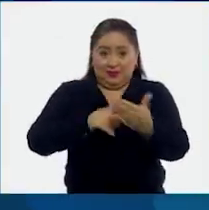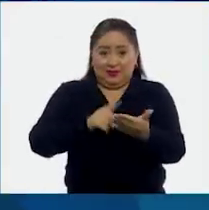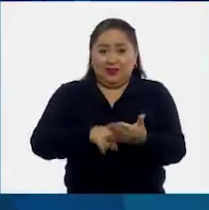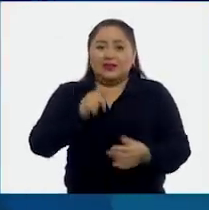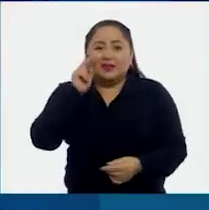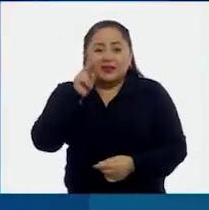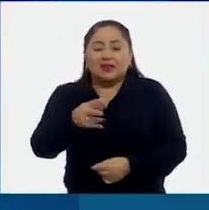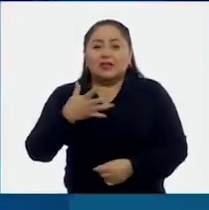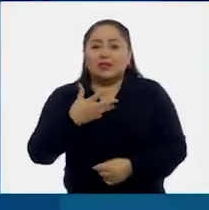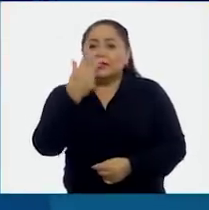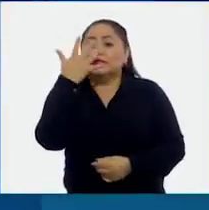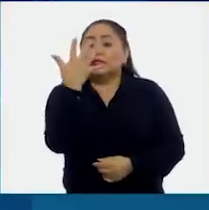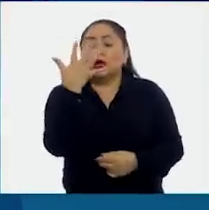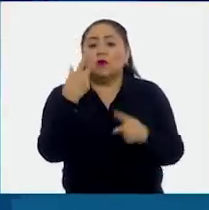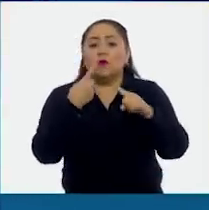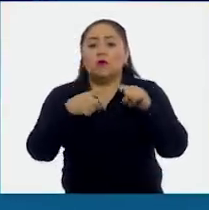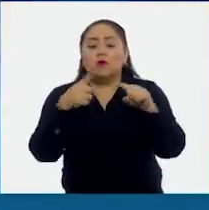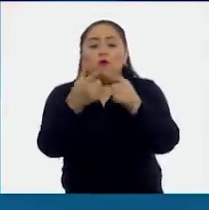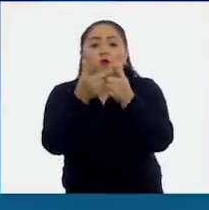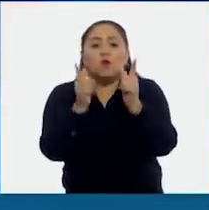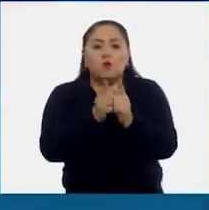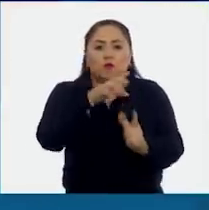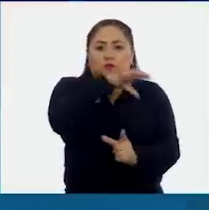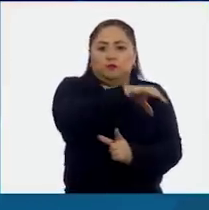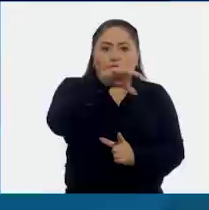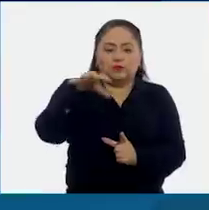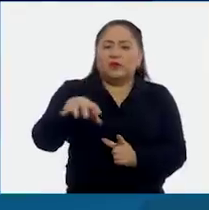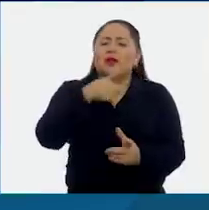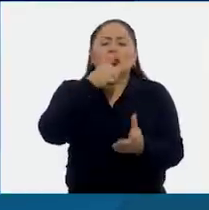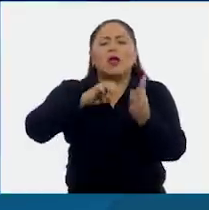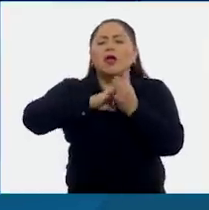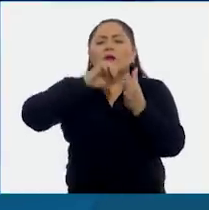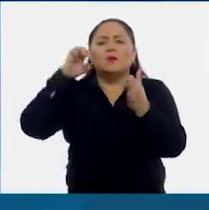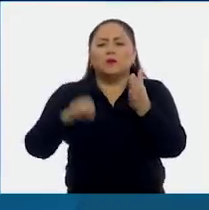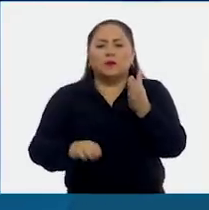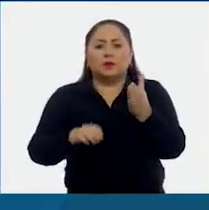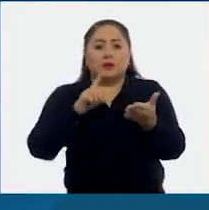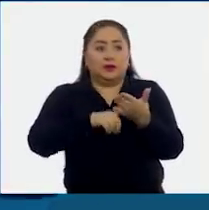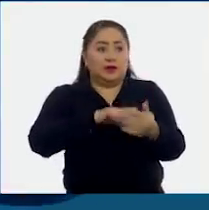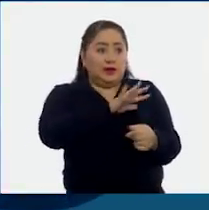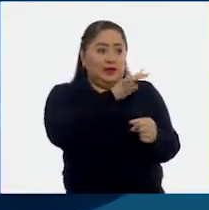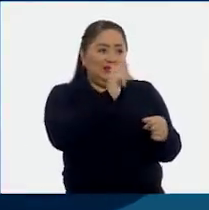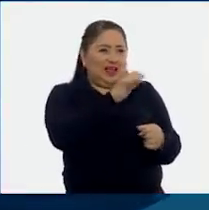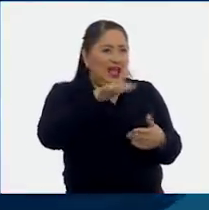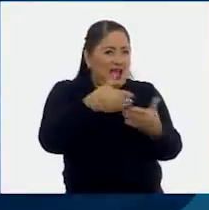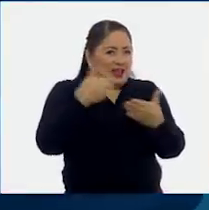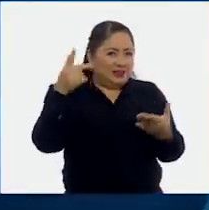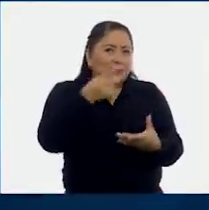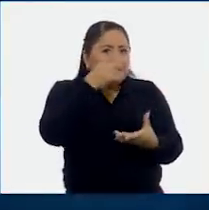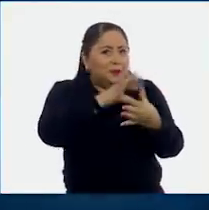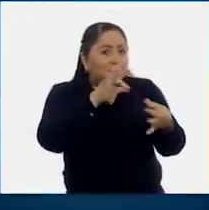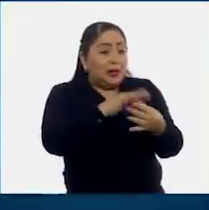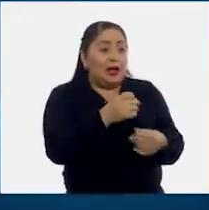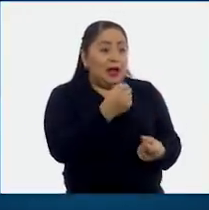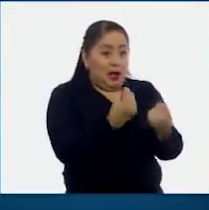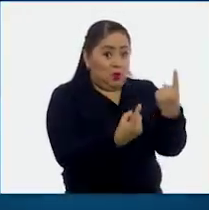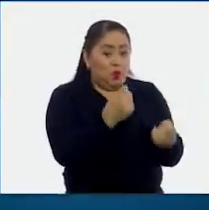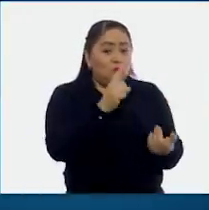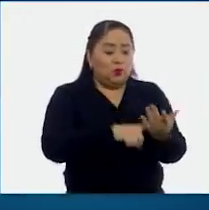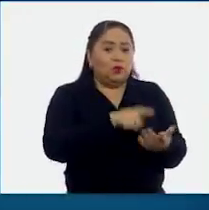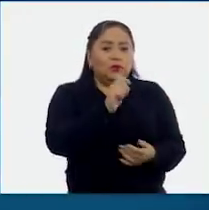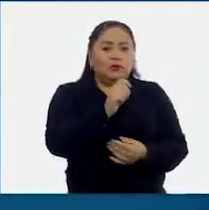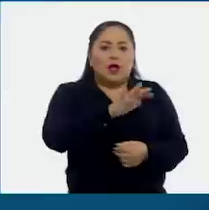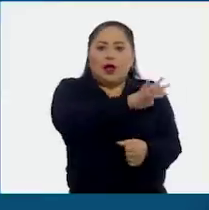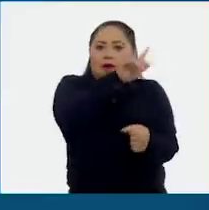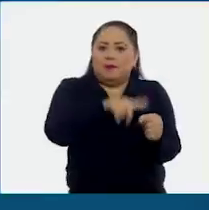en 5 grandes grupos llamados reinos. Por ejemplo, de los seres vivos que mencionaste, varios pertenecen al reino